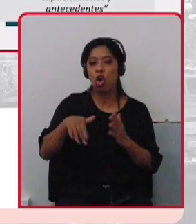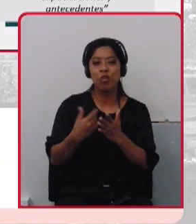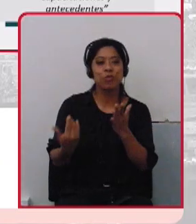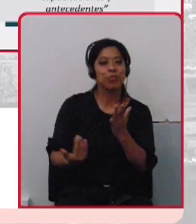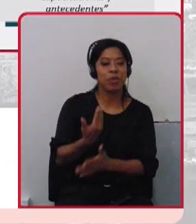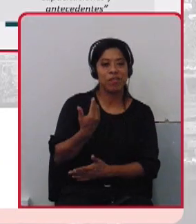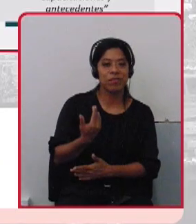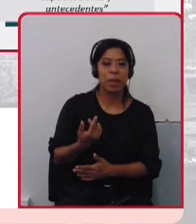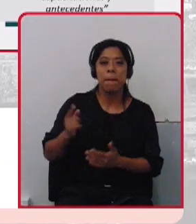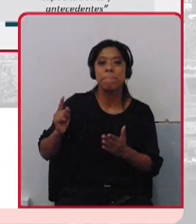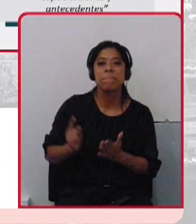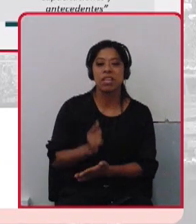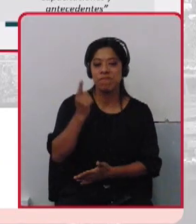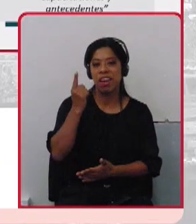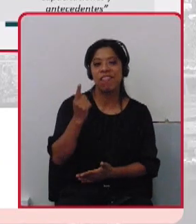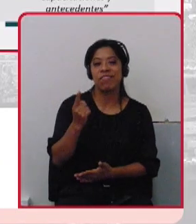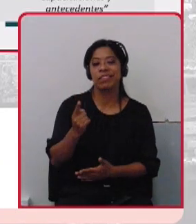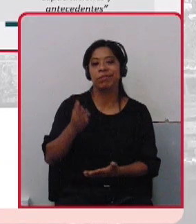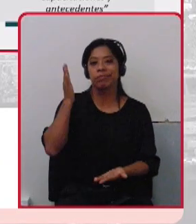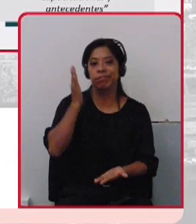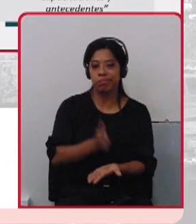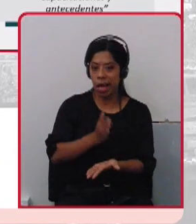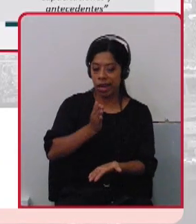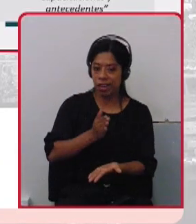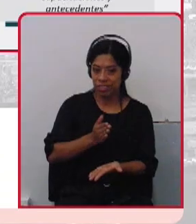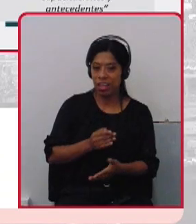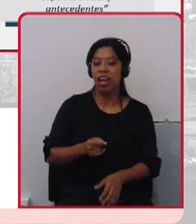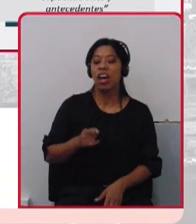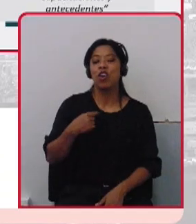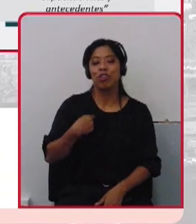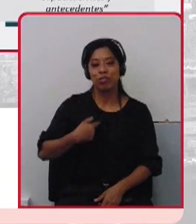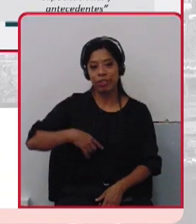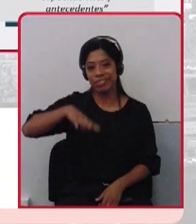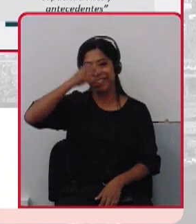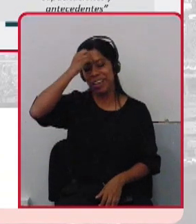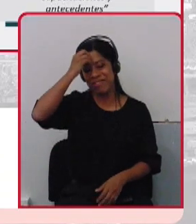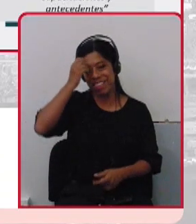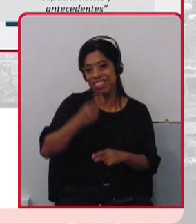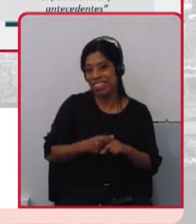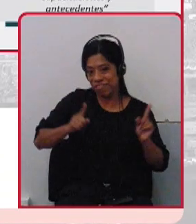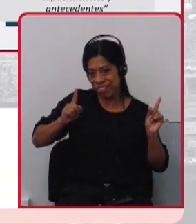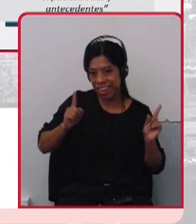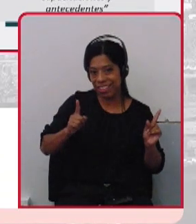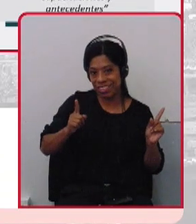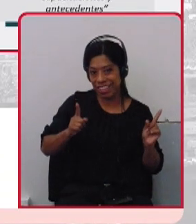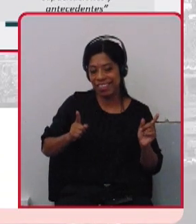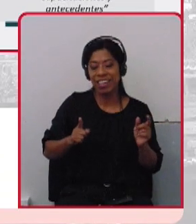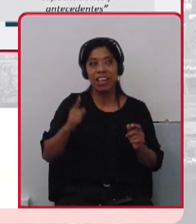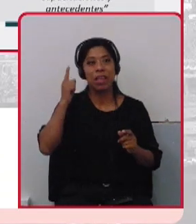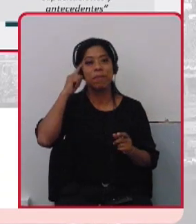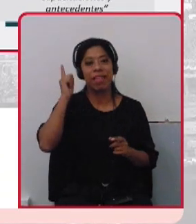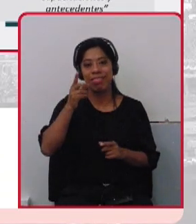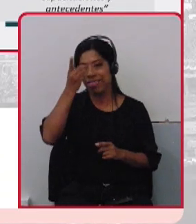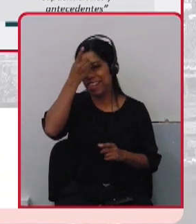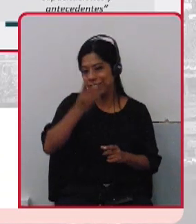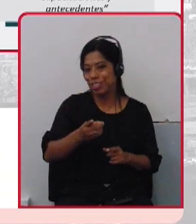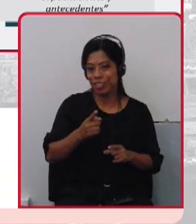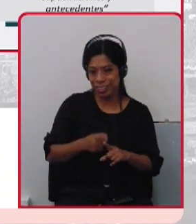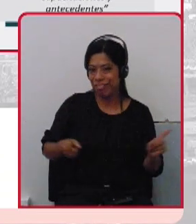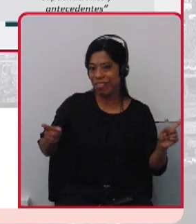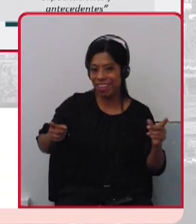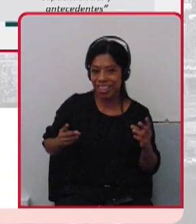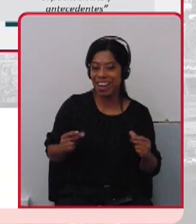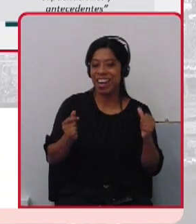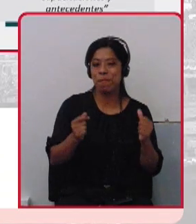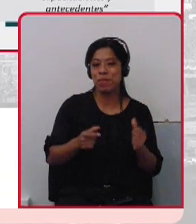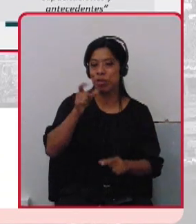nuevos, que es la primera vez que tiene su parada de planta, nosotros podríamos tomar acción diferente y poder tomar acción ahí